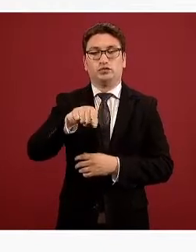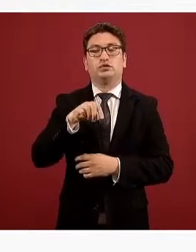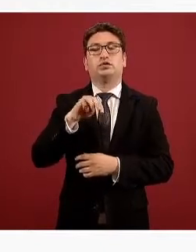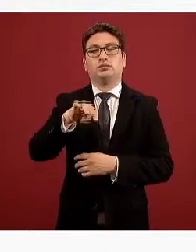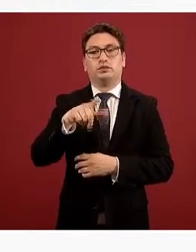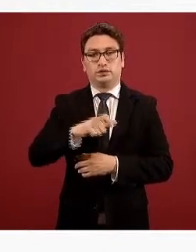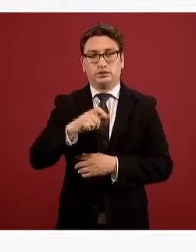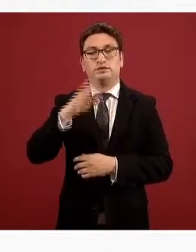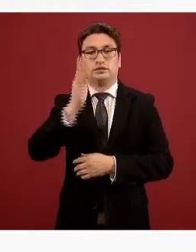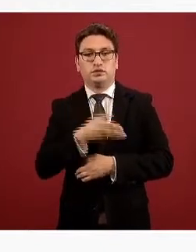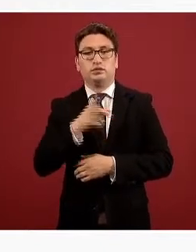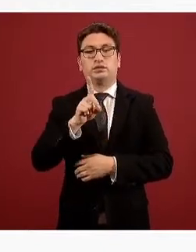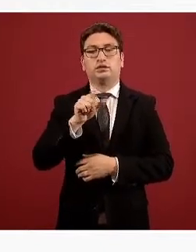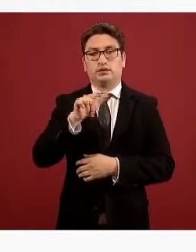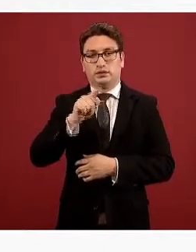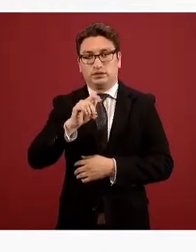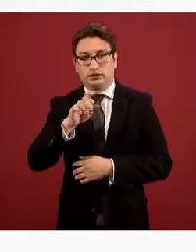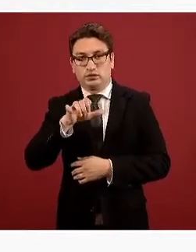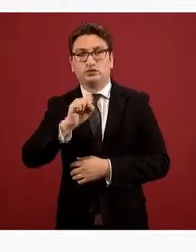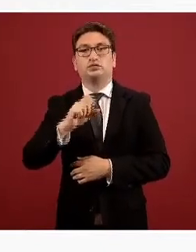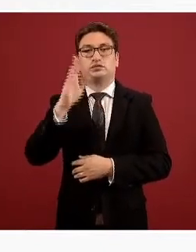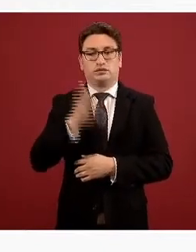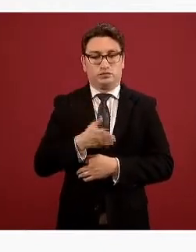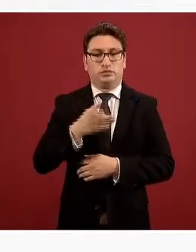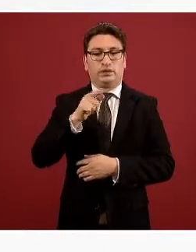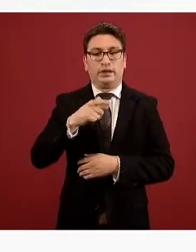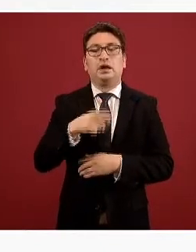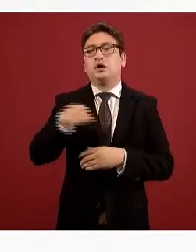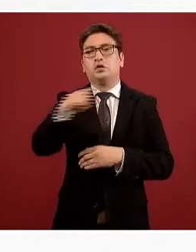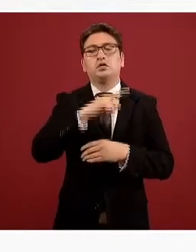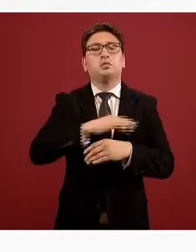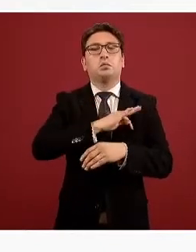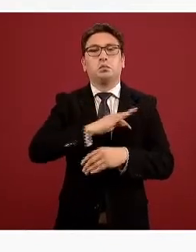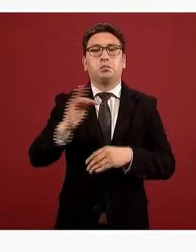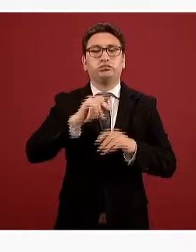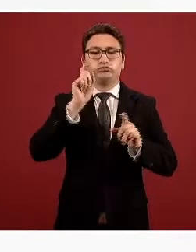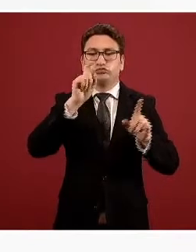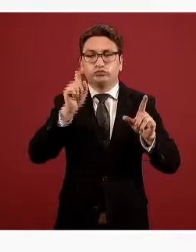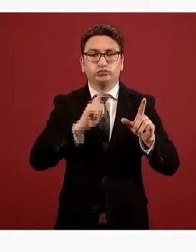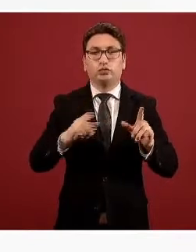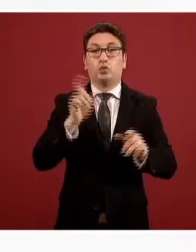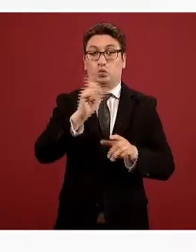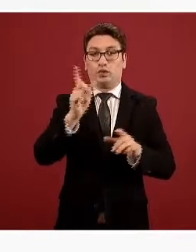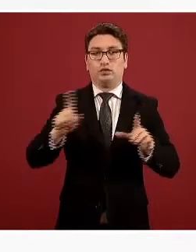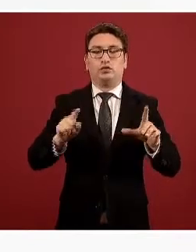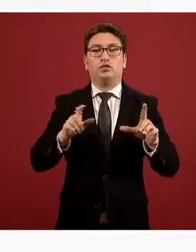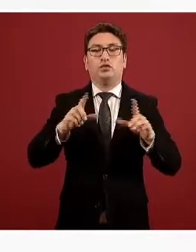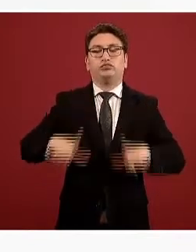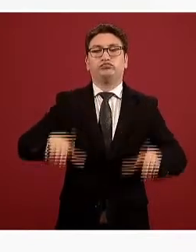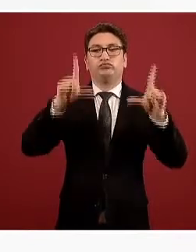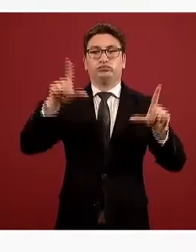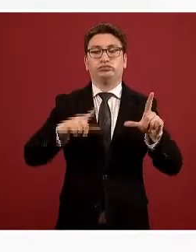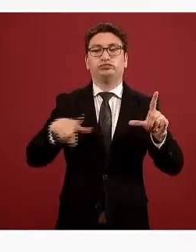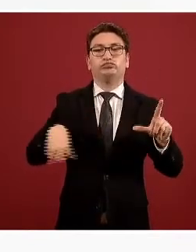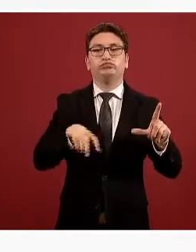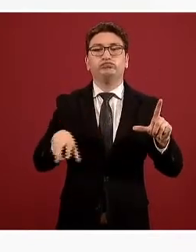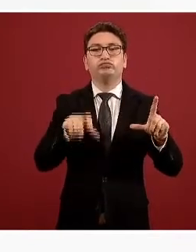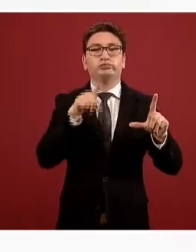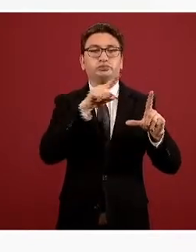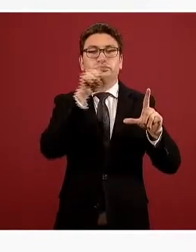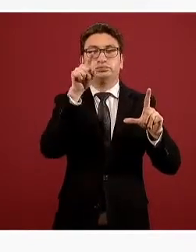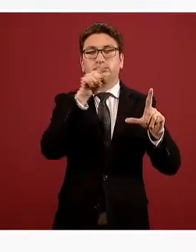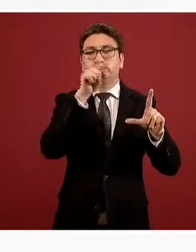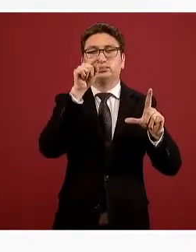/datos, y este mapa es interactivo con pasar el cursor por cada uno de los municipios,